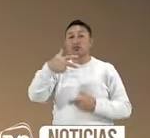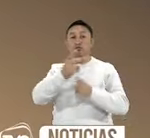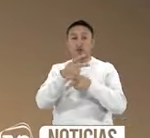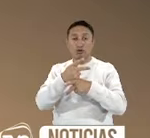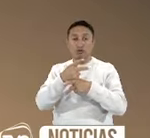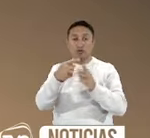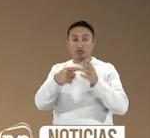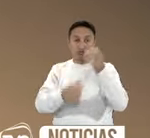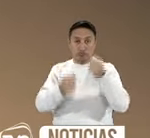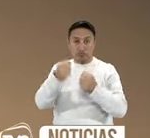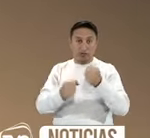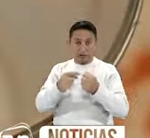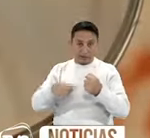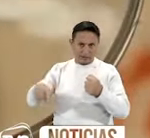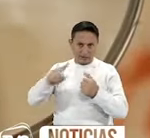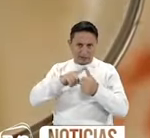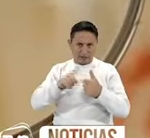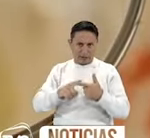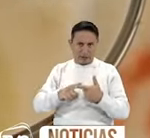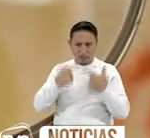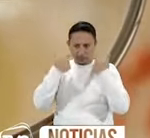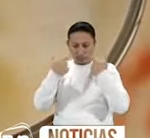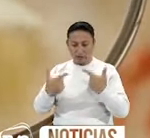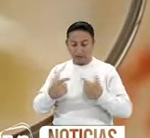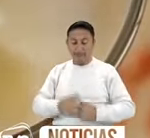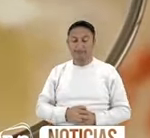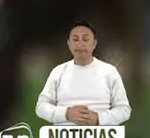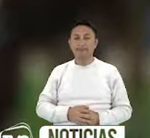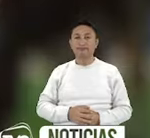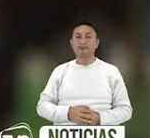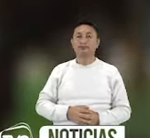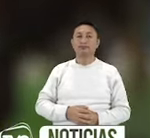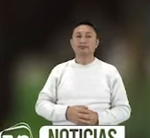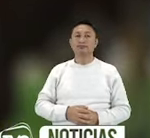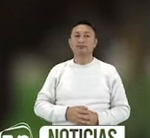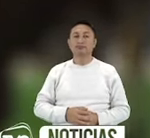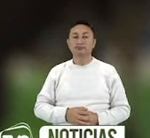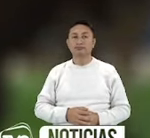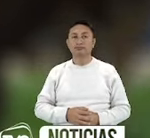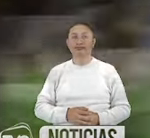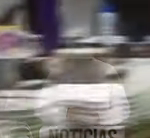sus derivados. Informó Edwin Benalcázar.